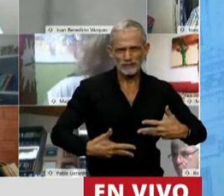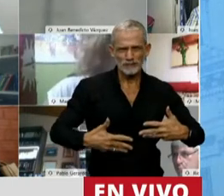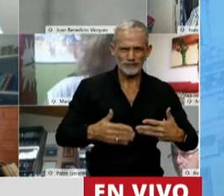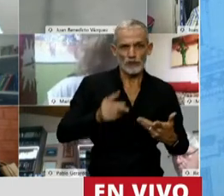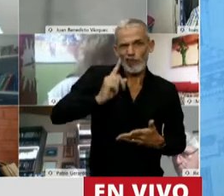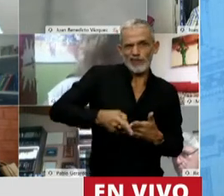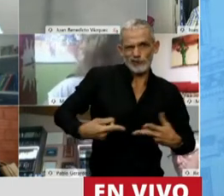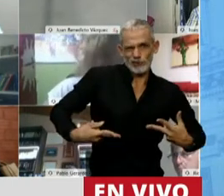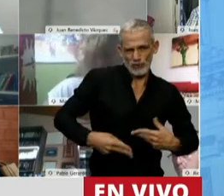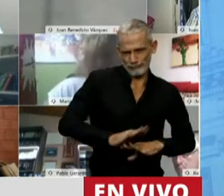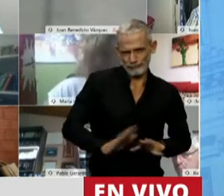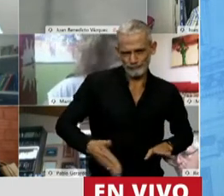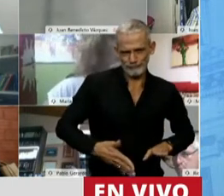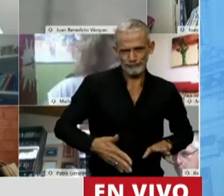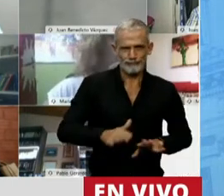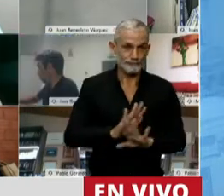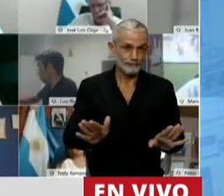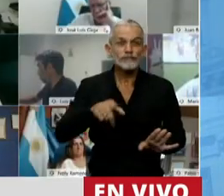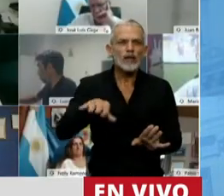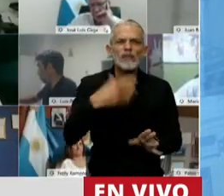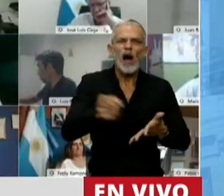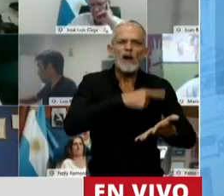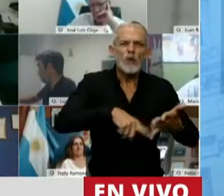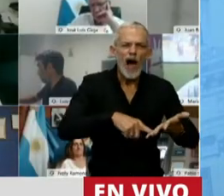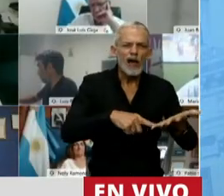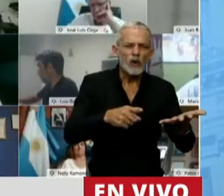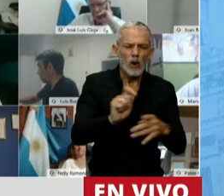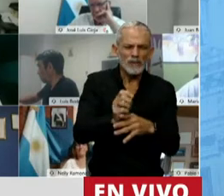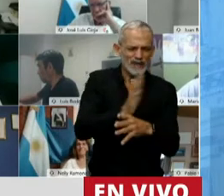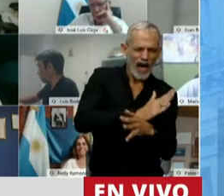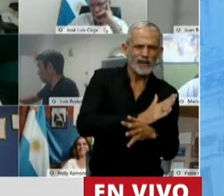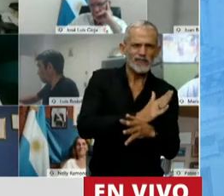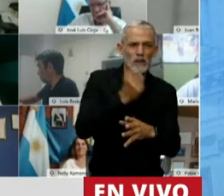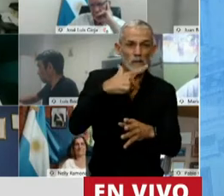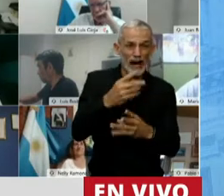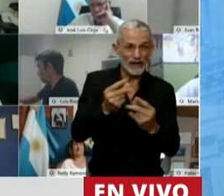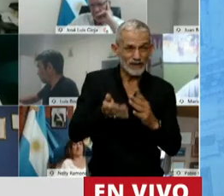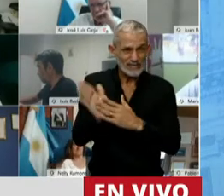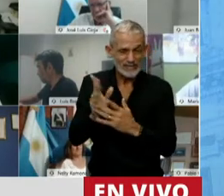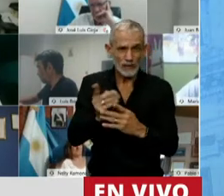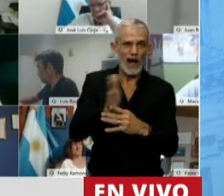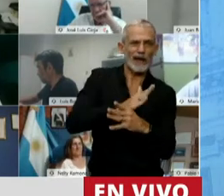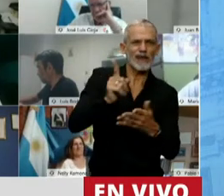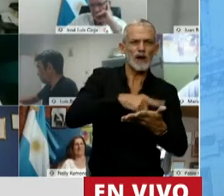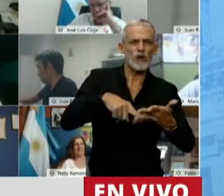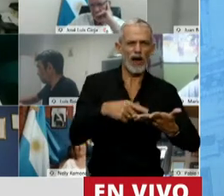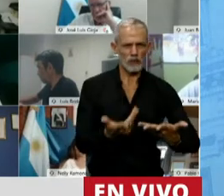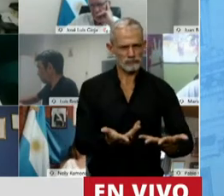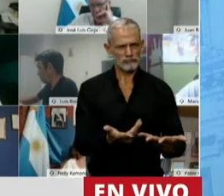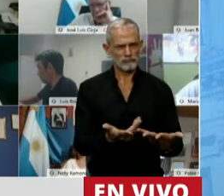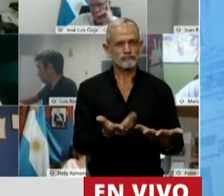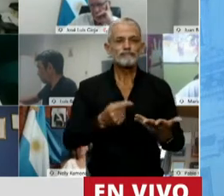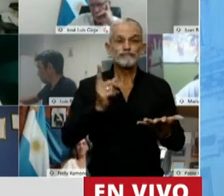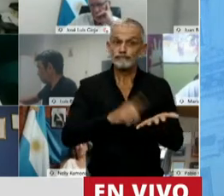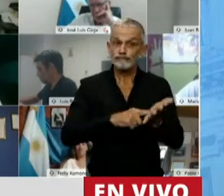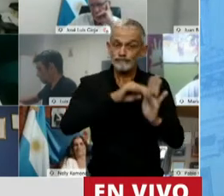del embarazo, que fue vetado después o meses antes de terminar el mandato por Mauricio Macri.